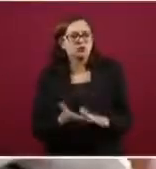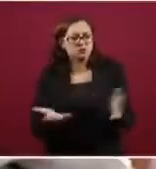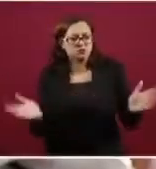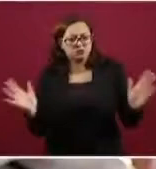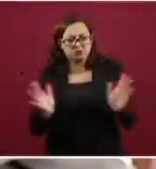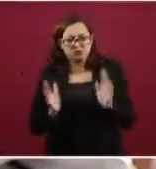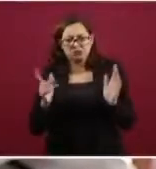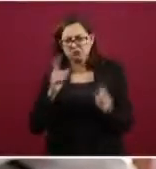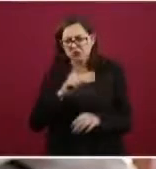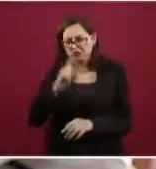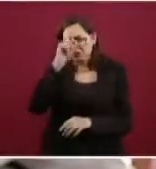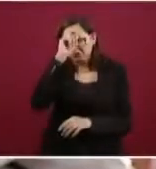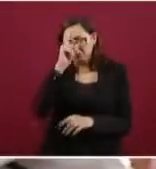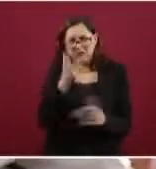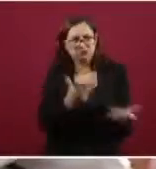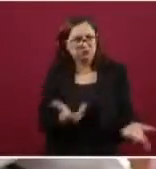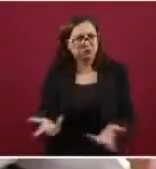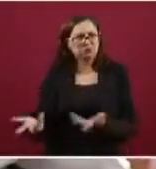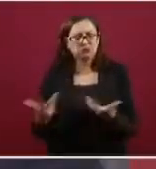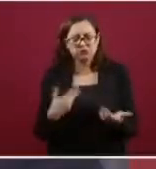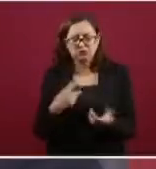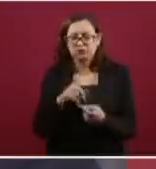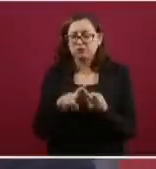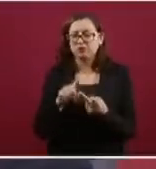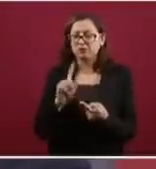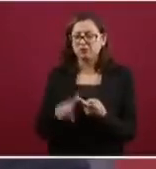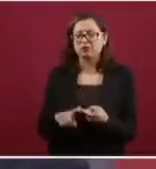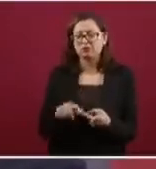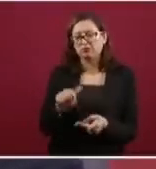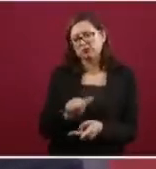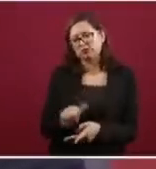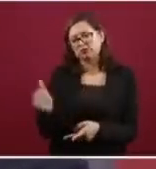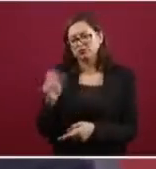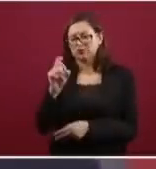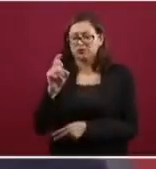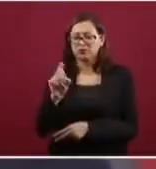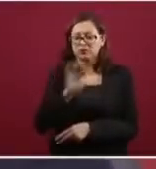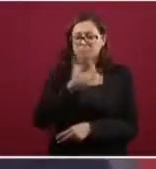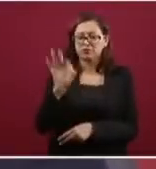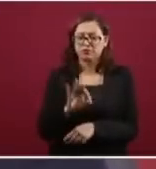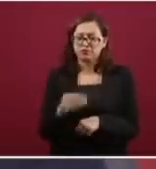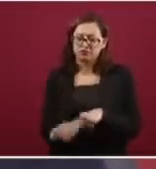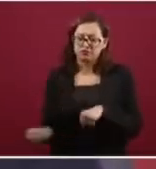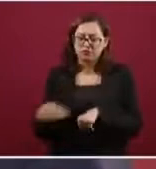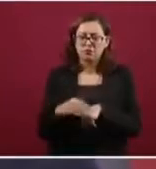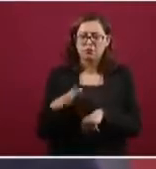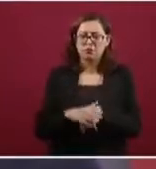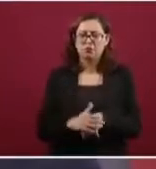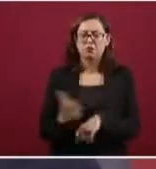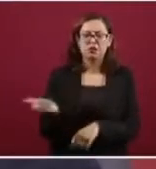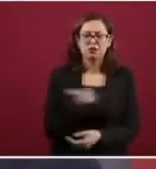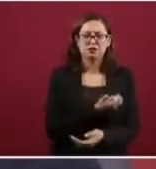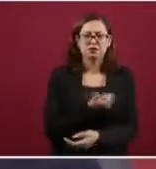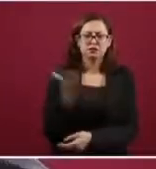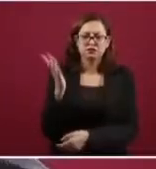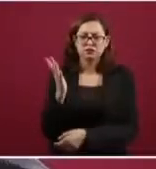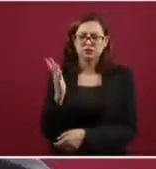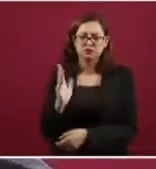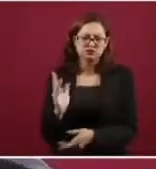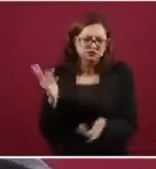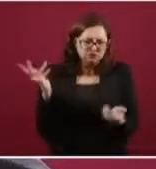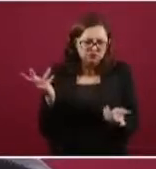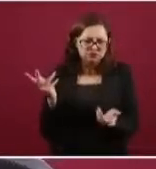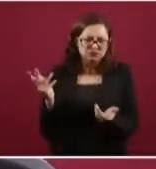los consumos, todos los consumos, siempre con un 30% adicional al consumo